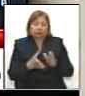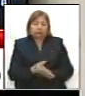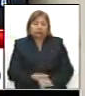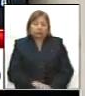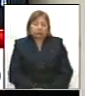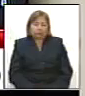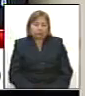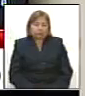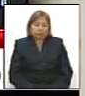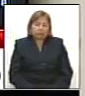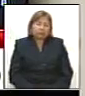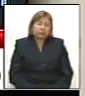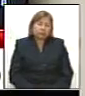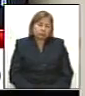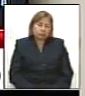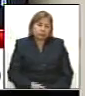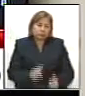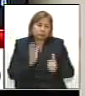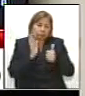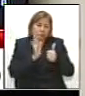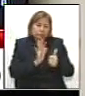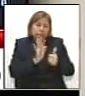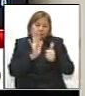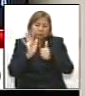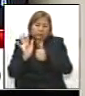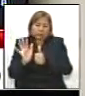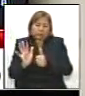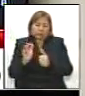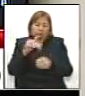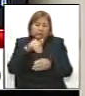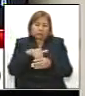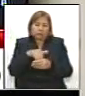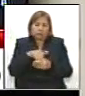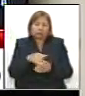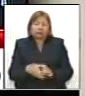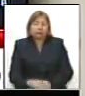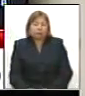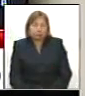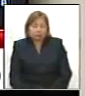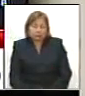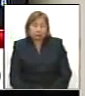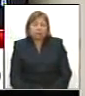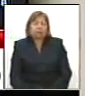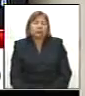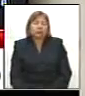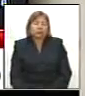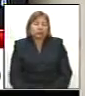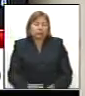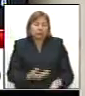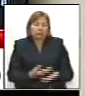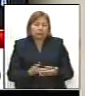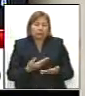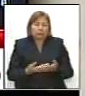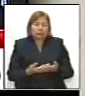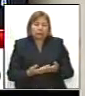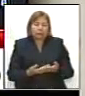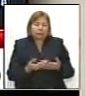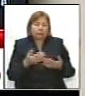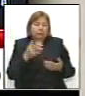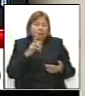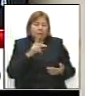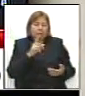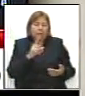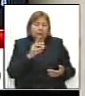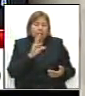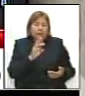es decir, 66 votos. Reiteramos entonces, proyecto de ley 3165 que